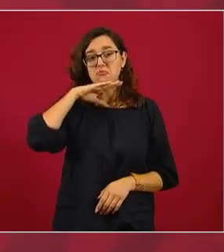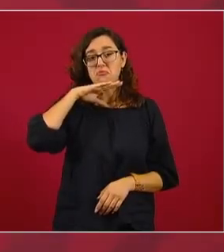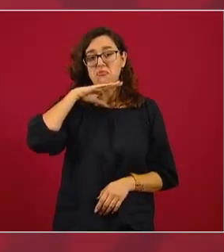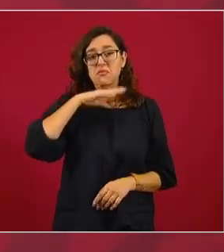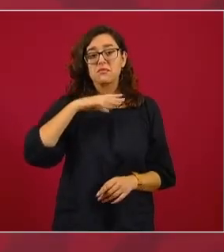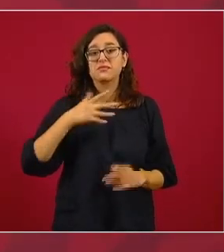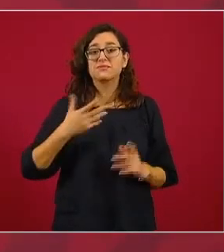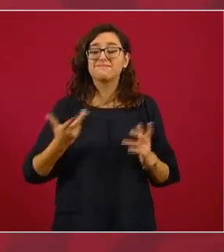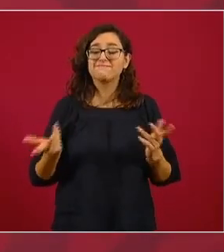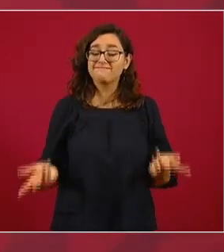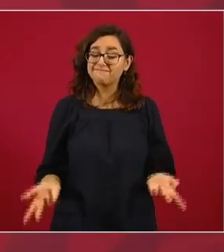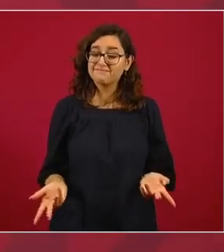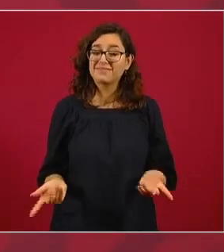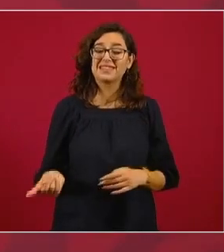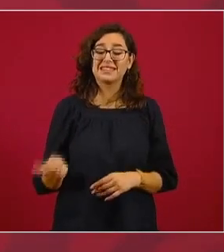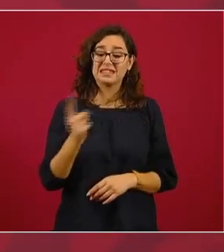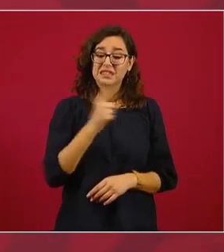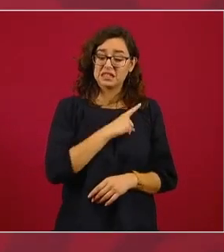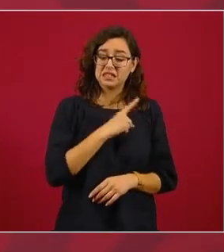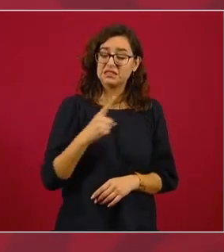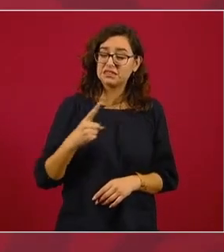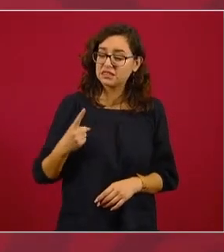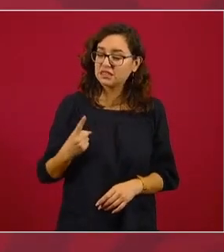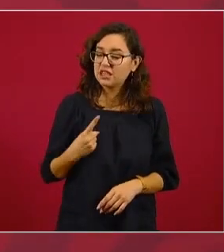y hay que estar